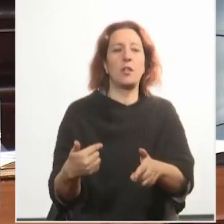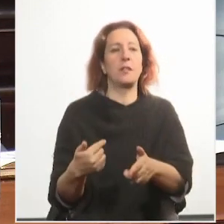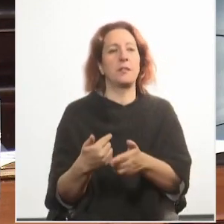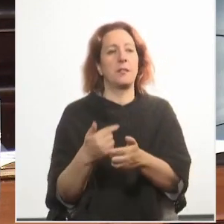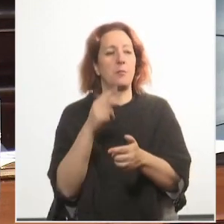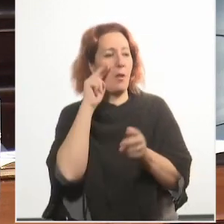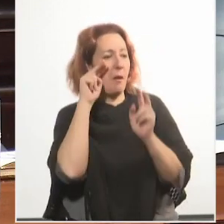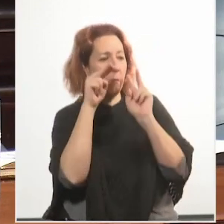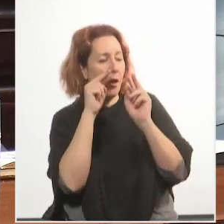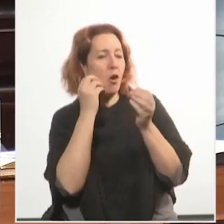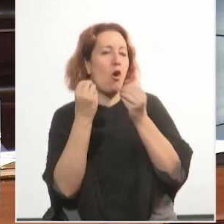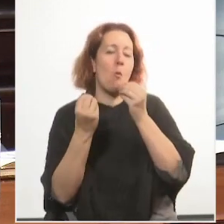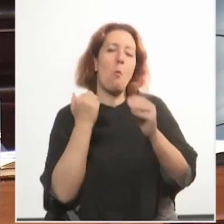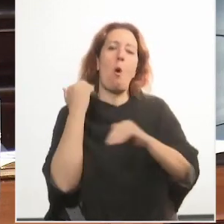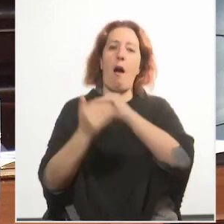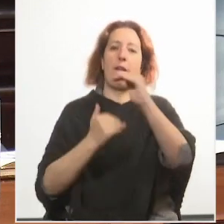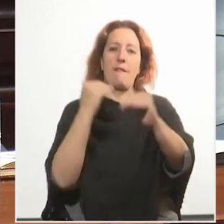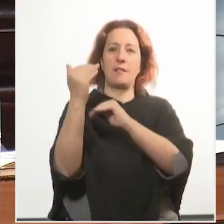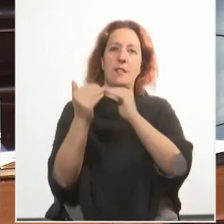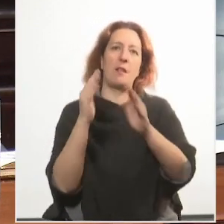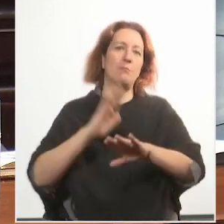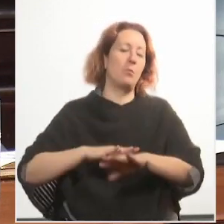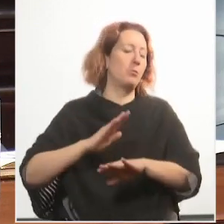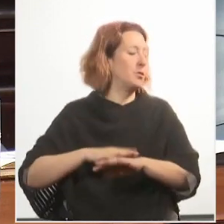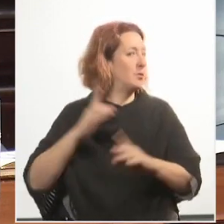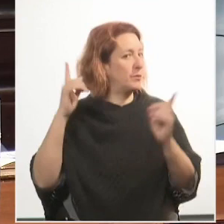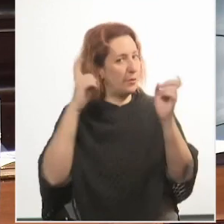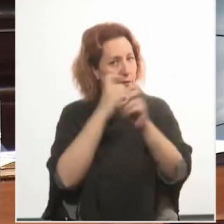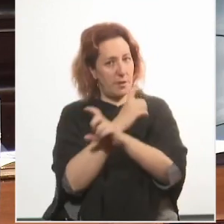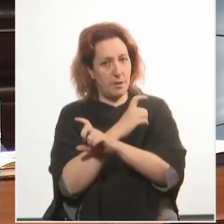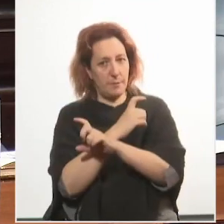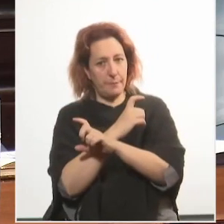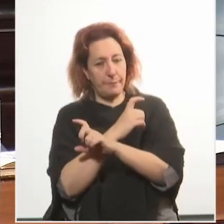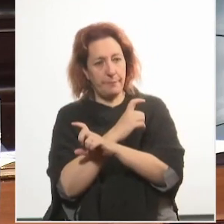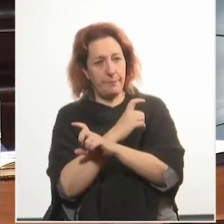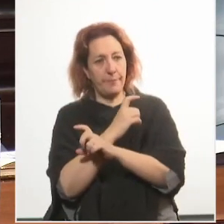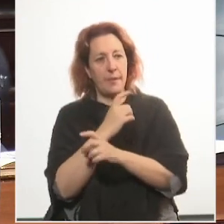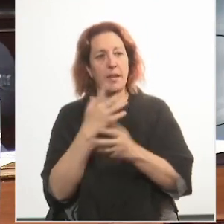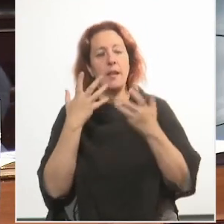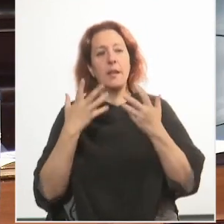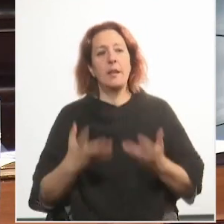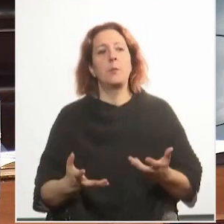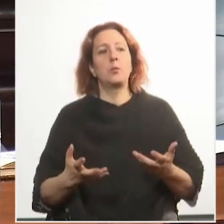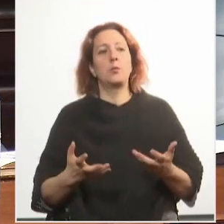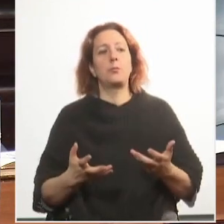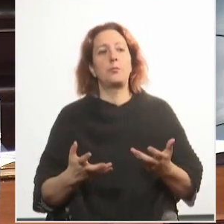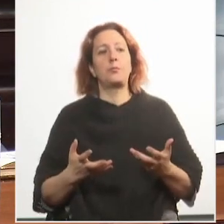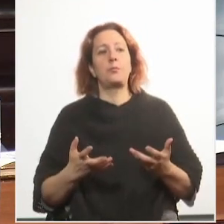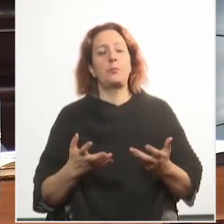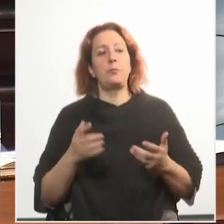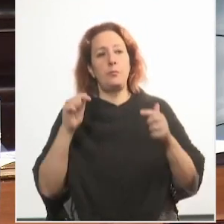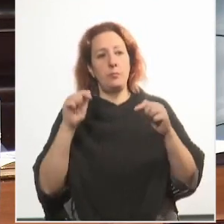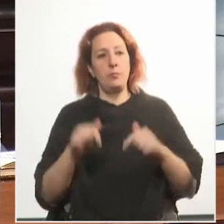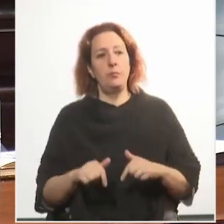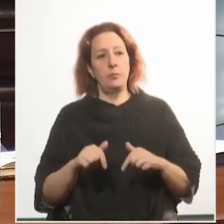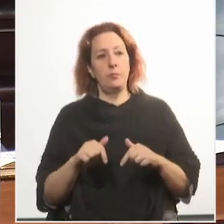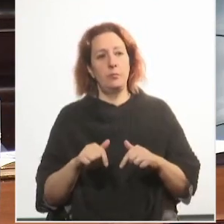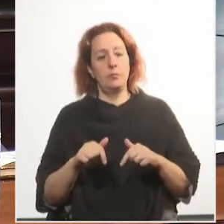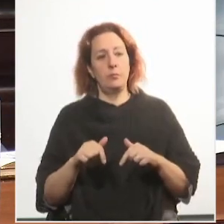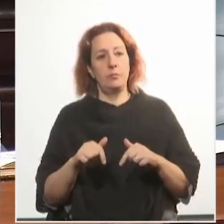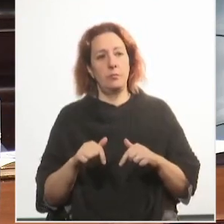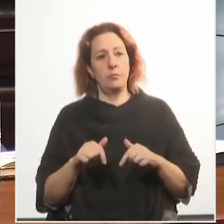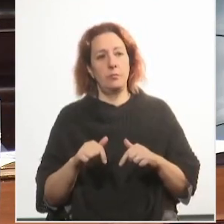el camino a seguir en los momentos de mayor incertidumbre. Queremos desde esta banca